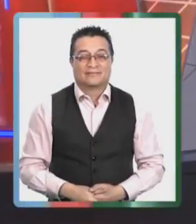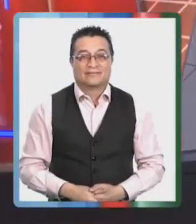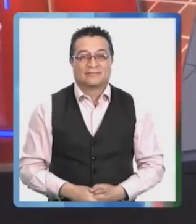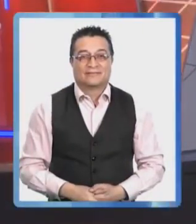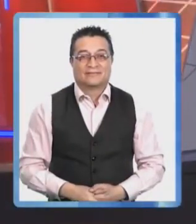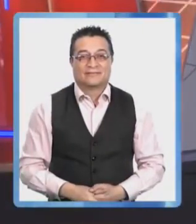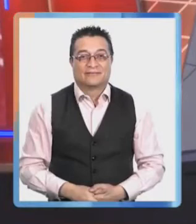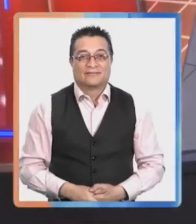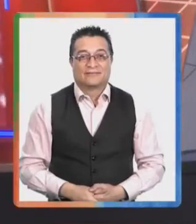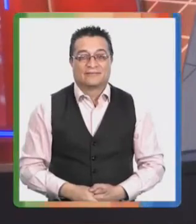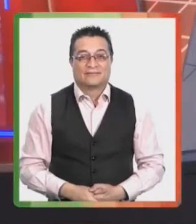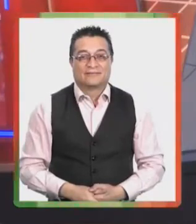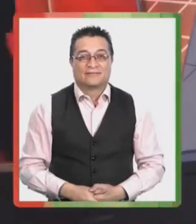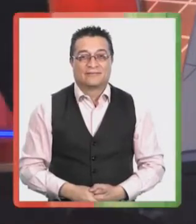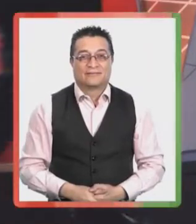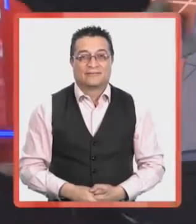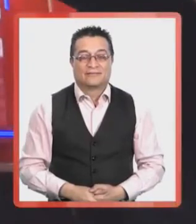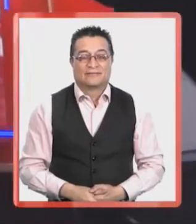sí